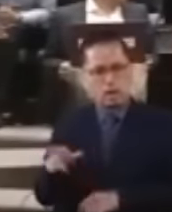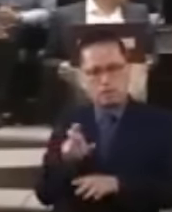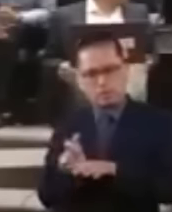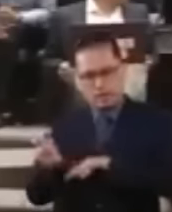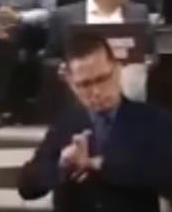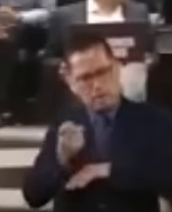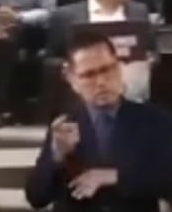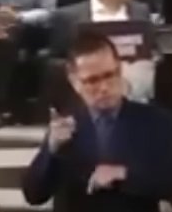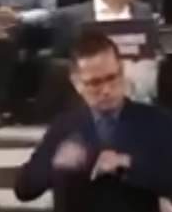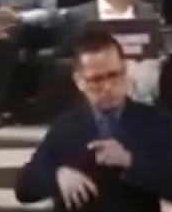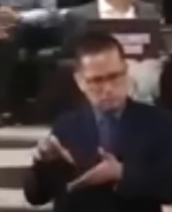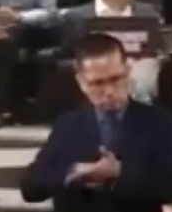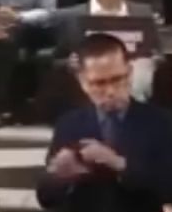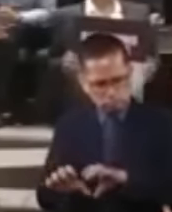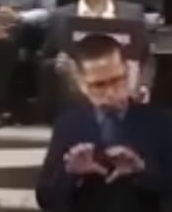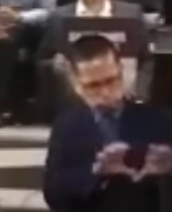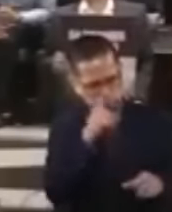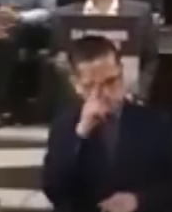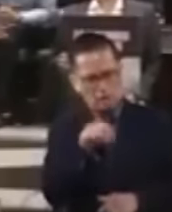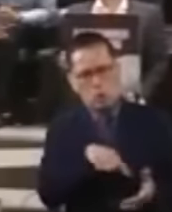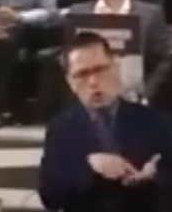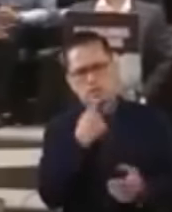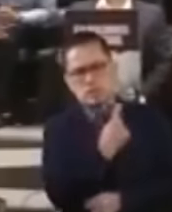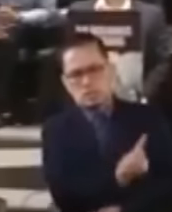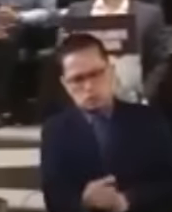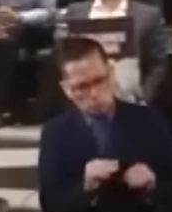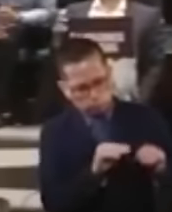y podamos recuperar las estancias